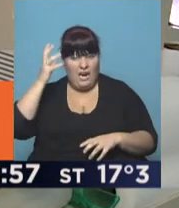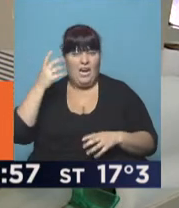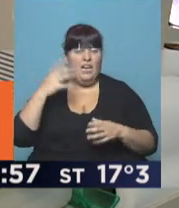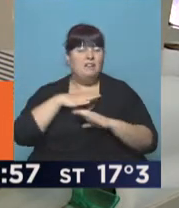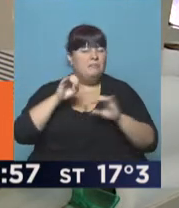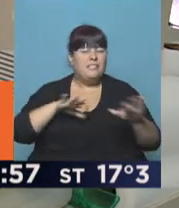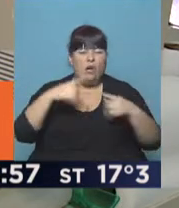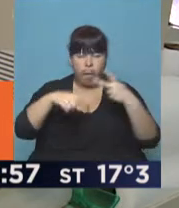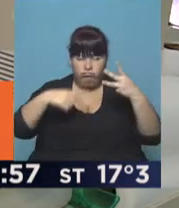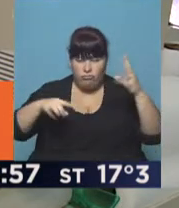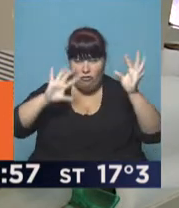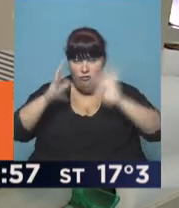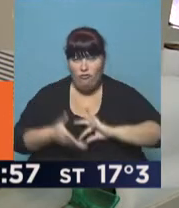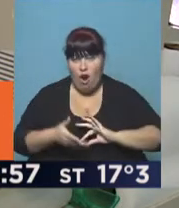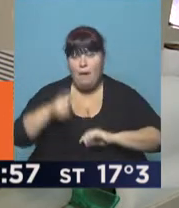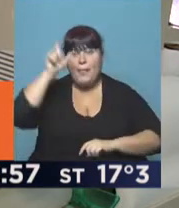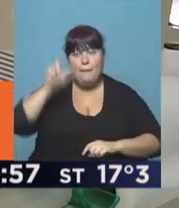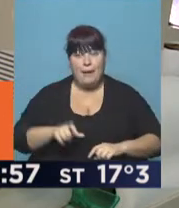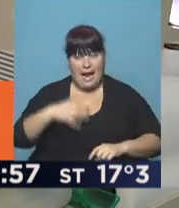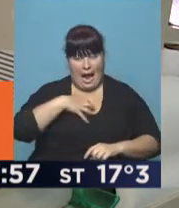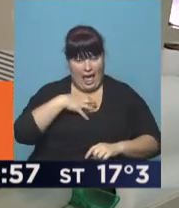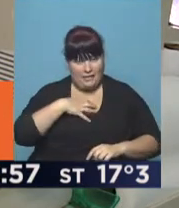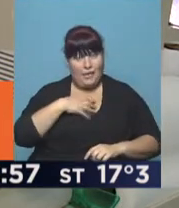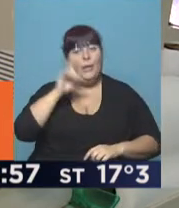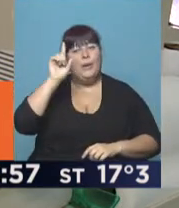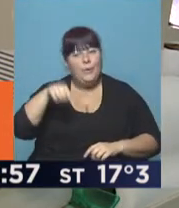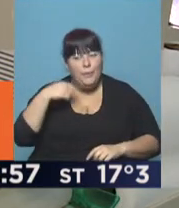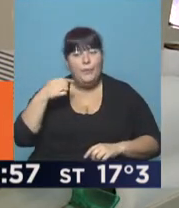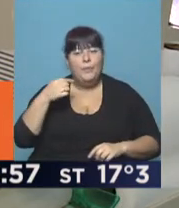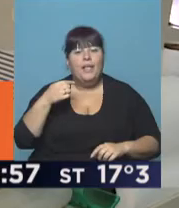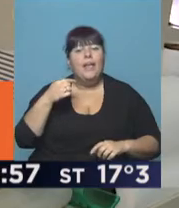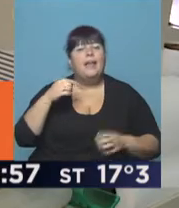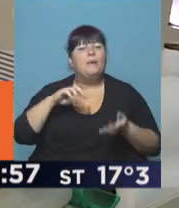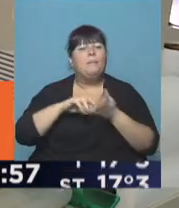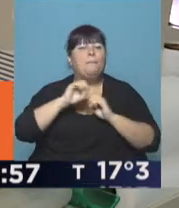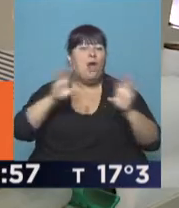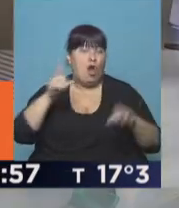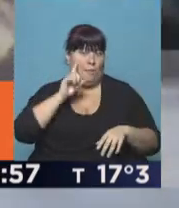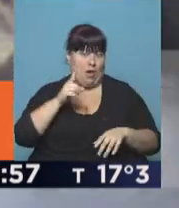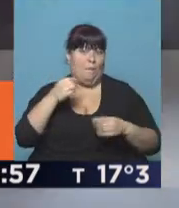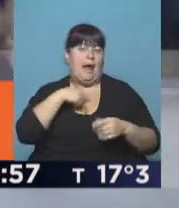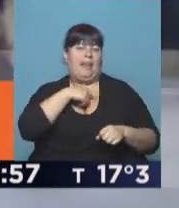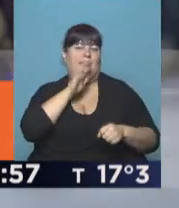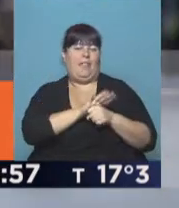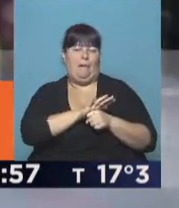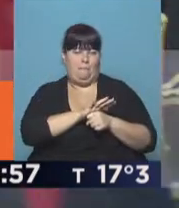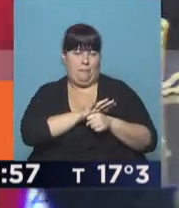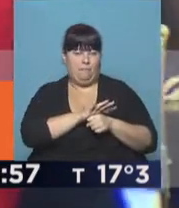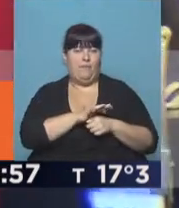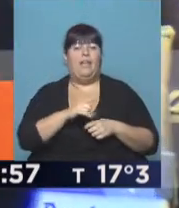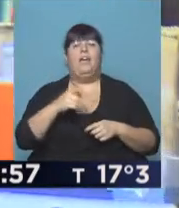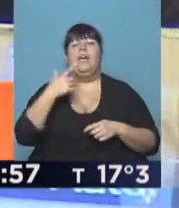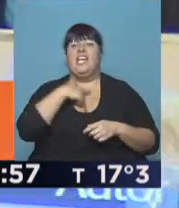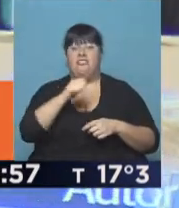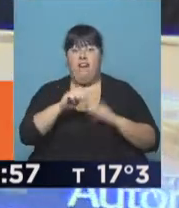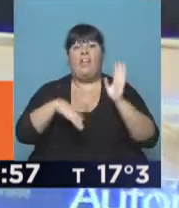hostilidad, todas estas características de la personalidad generan un factor de riesgo para que esa arteria se tape. La vida después de